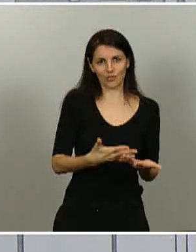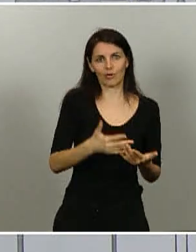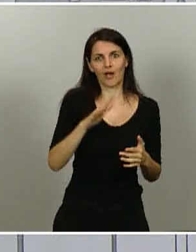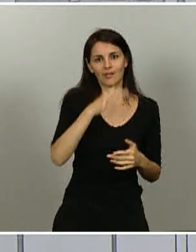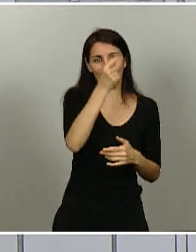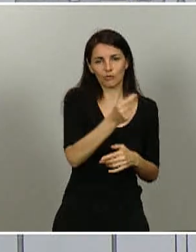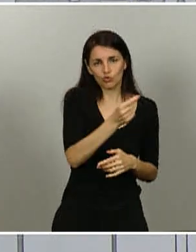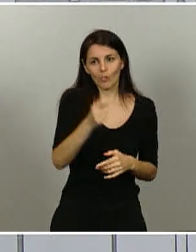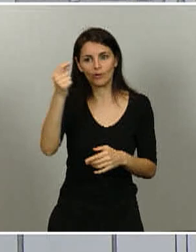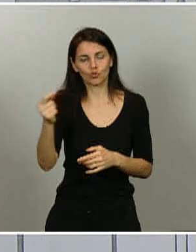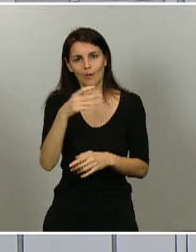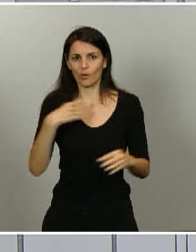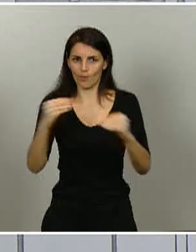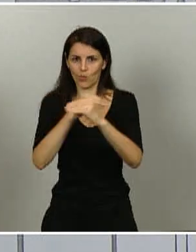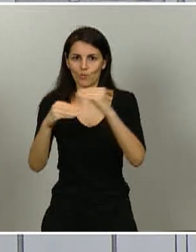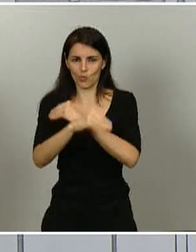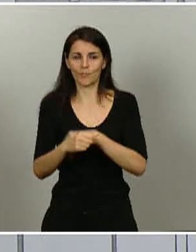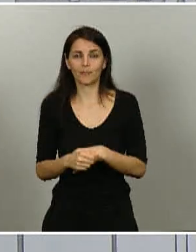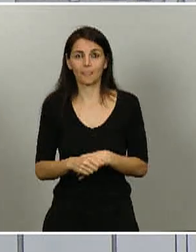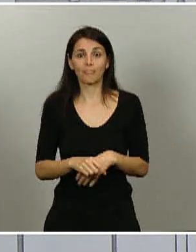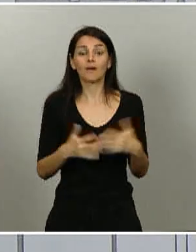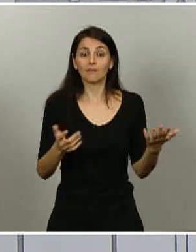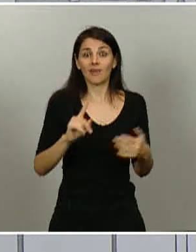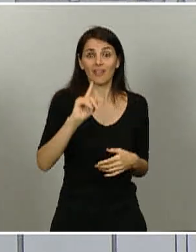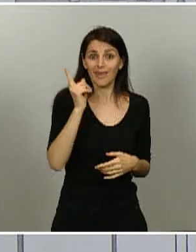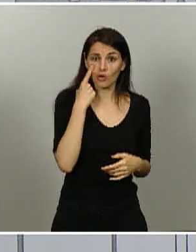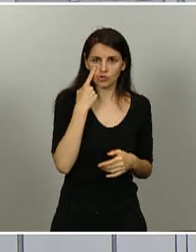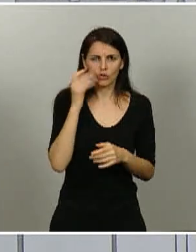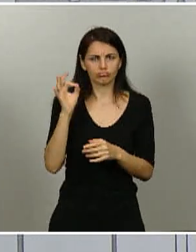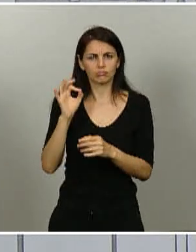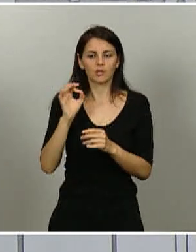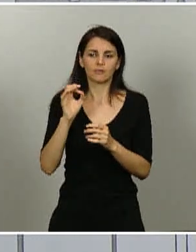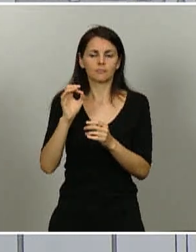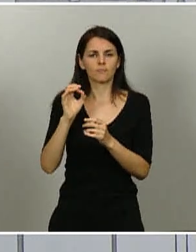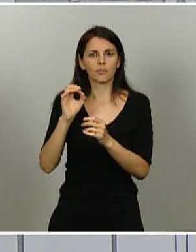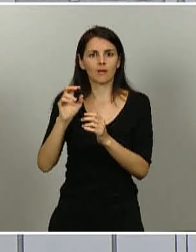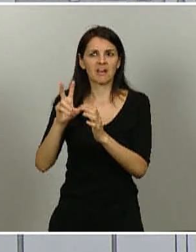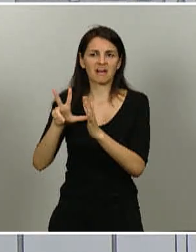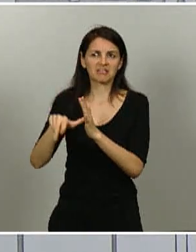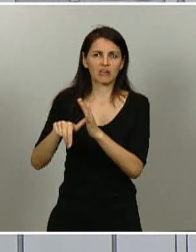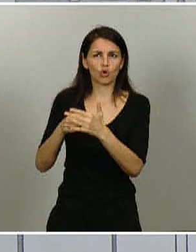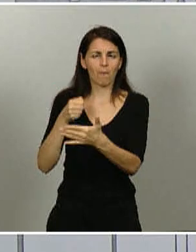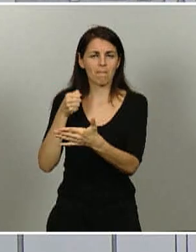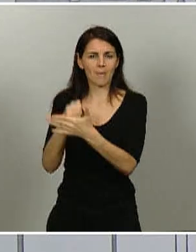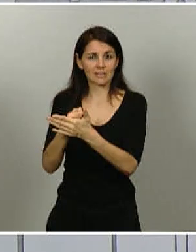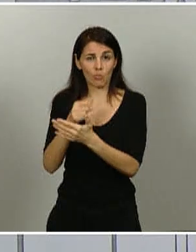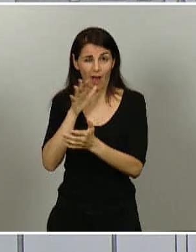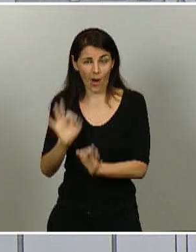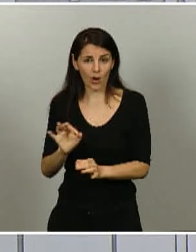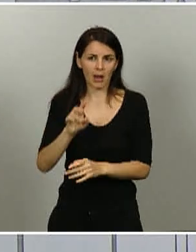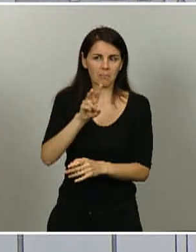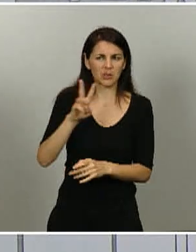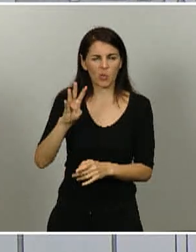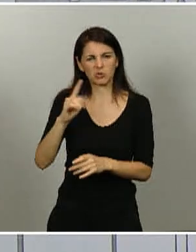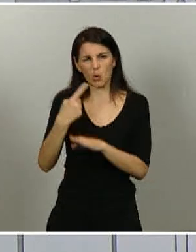retrasada. El diagnóstico es verdad que no es muy retrasado, tenemos ahora mismo un retraso máximo de 24 o 48 horas, pero lo cierto